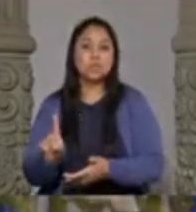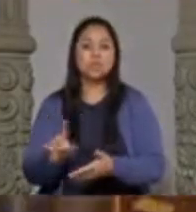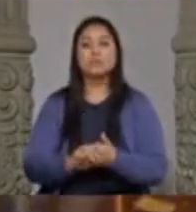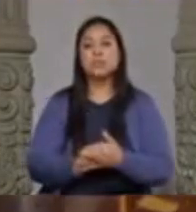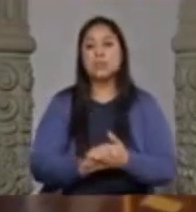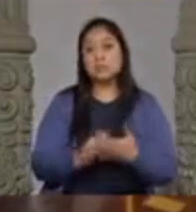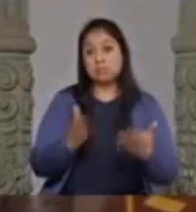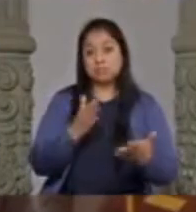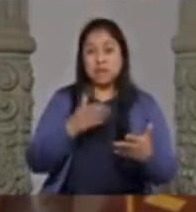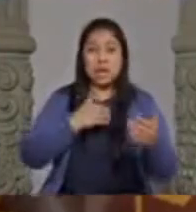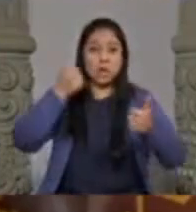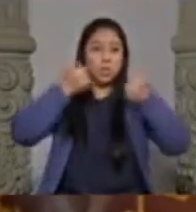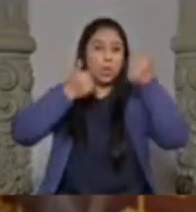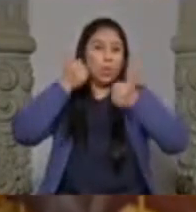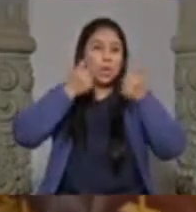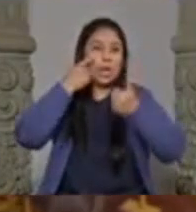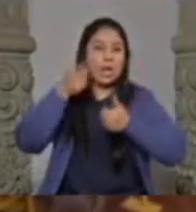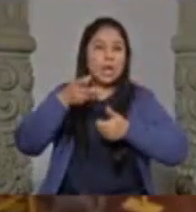pueda haber hecho algo